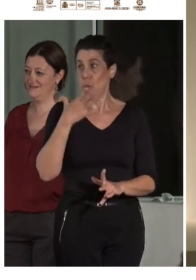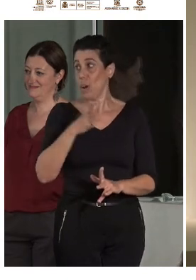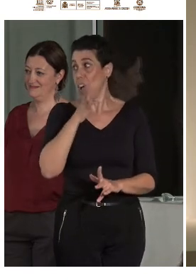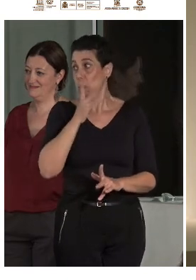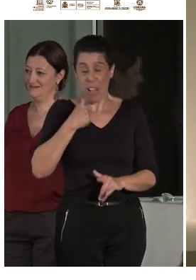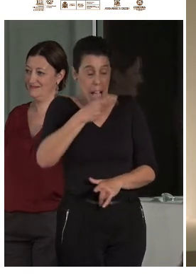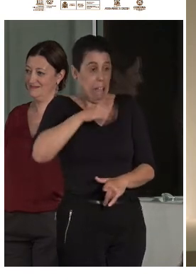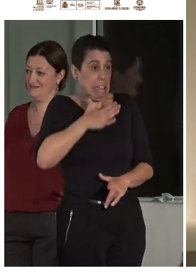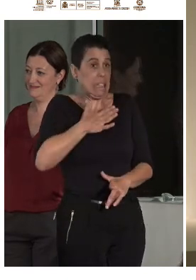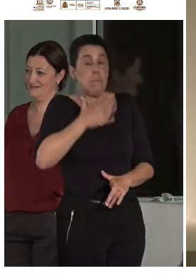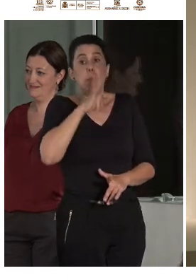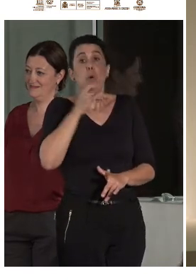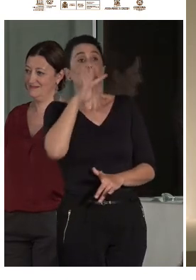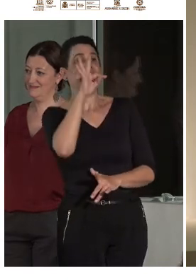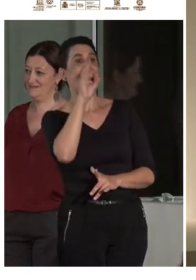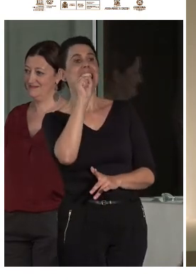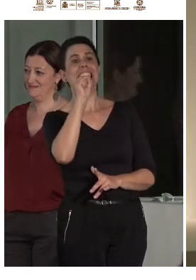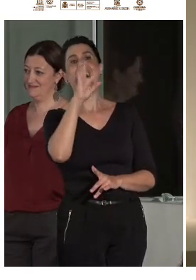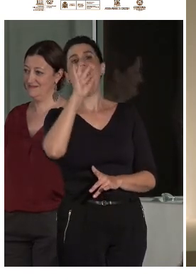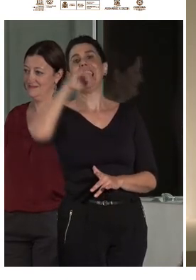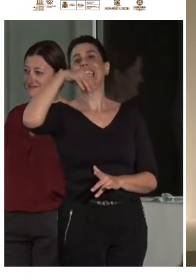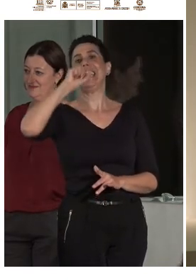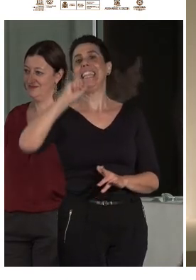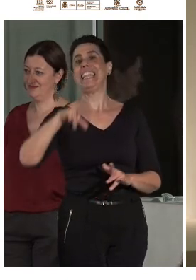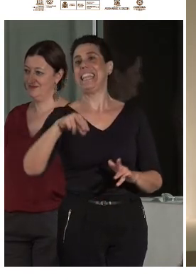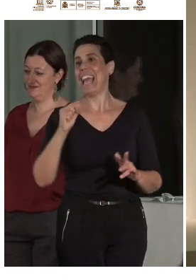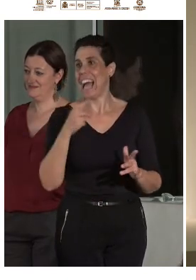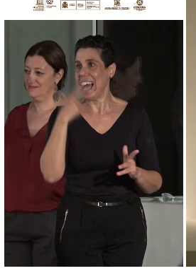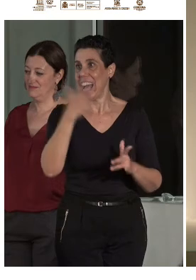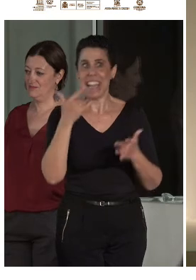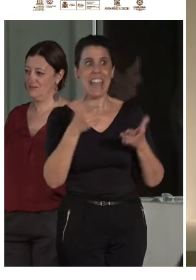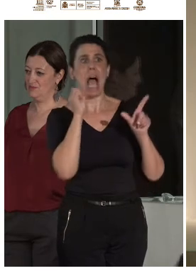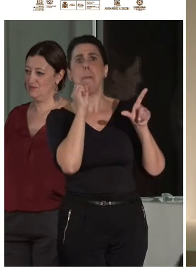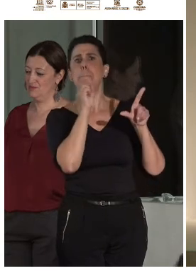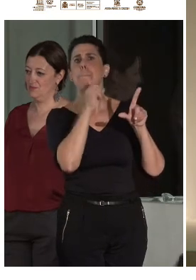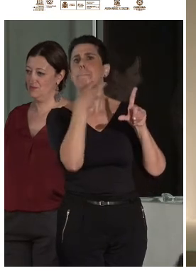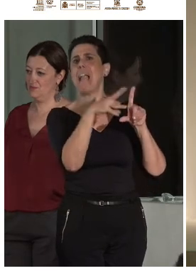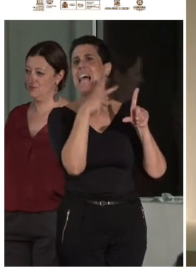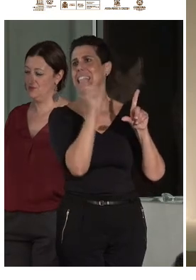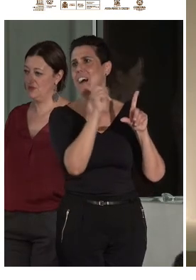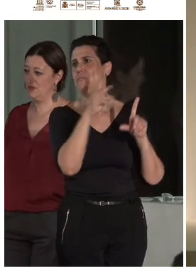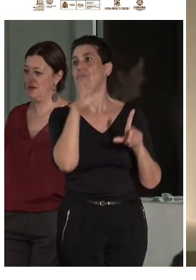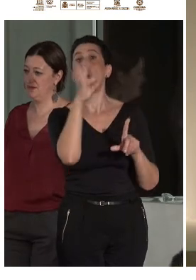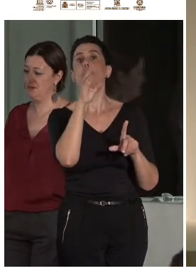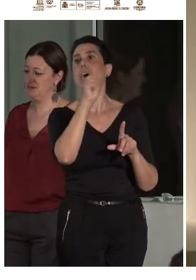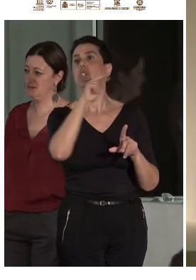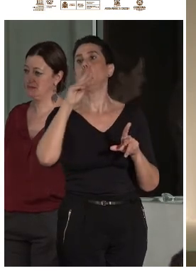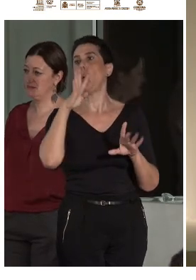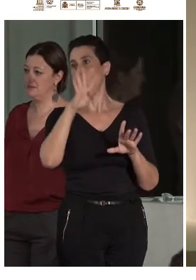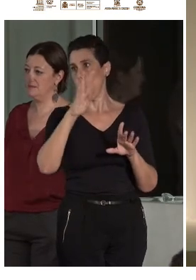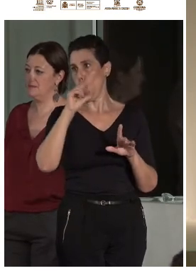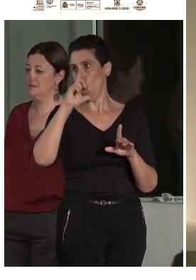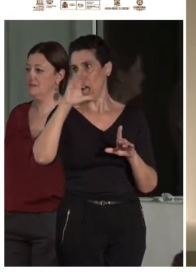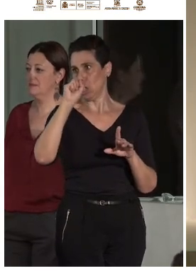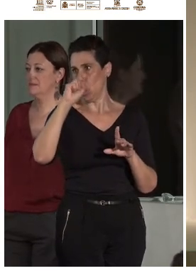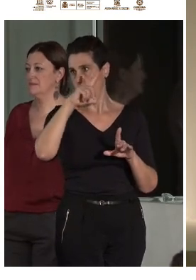que me hubiera gustado que Tatiana, y a raíz de tu pregunta ha surgido lo de plataforma Tour for All, que también tuve el lujo de poder